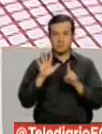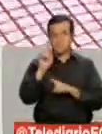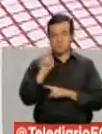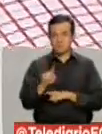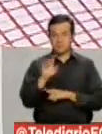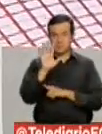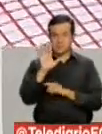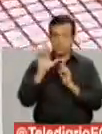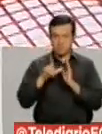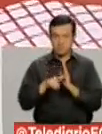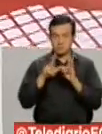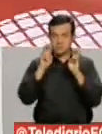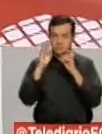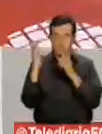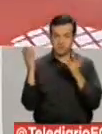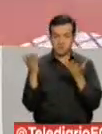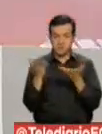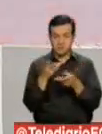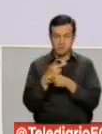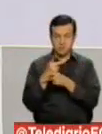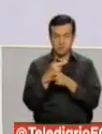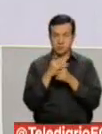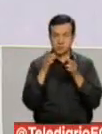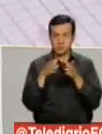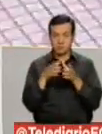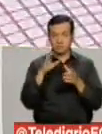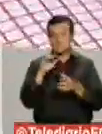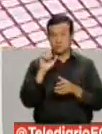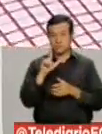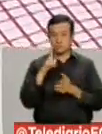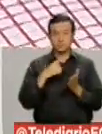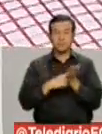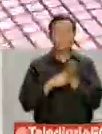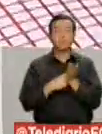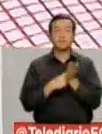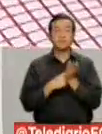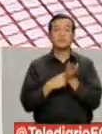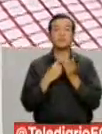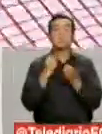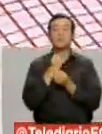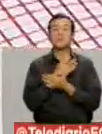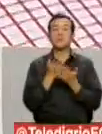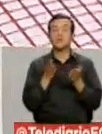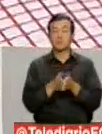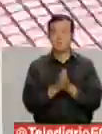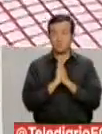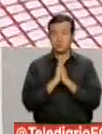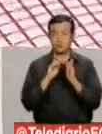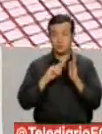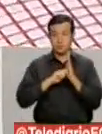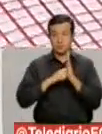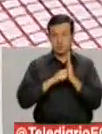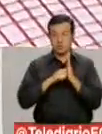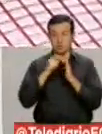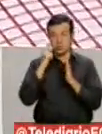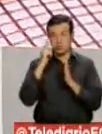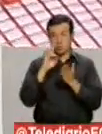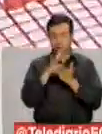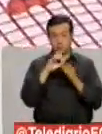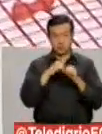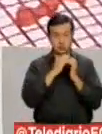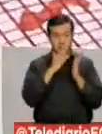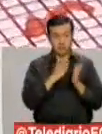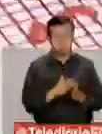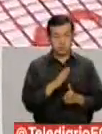6:05. Cambiamos de tema, pues el Consejo de Administración Legislativa, CAL, se reunió para conocer el pedido de la Contraloría de destituir al